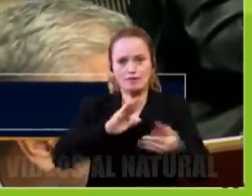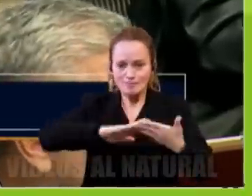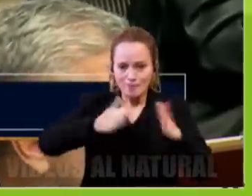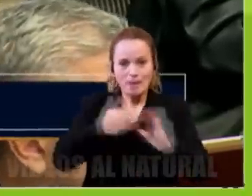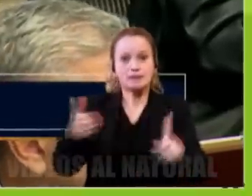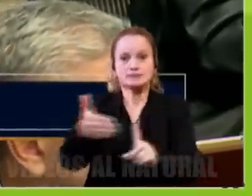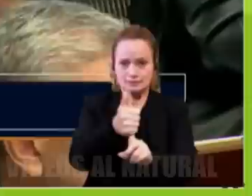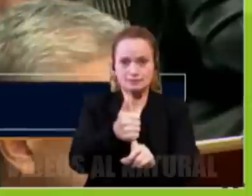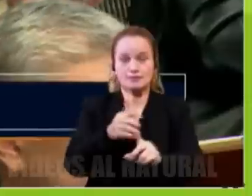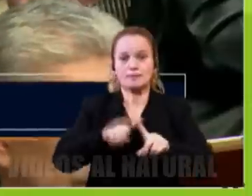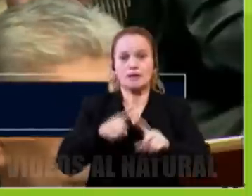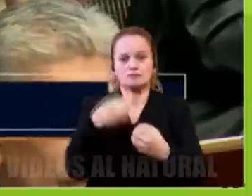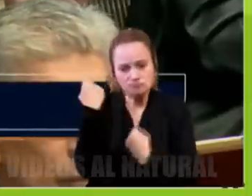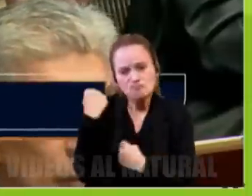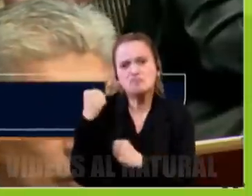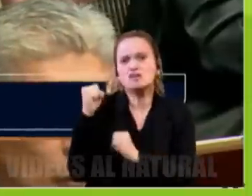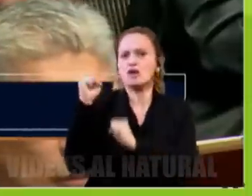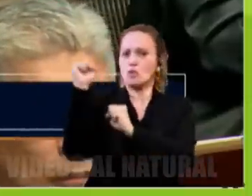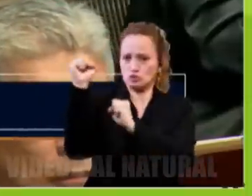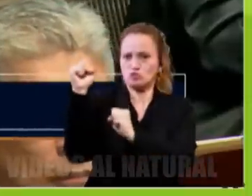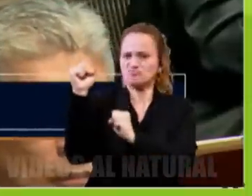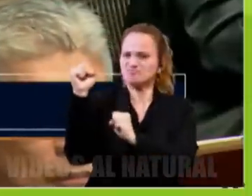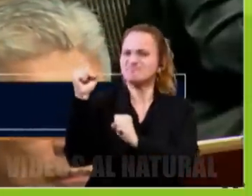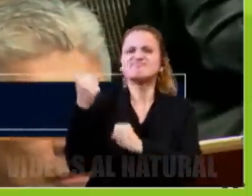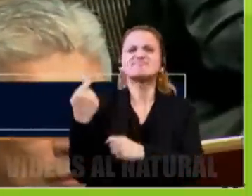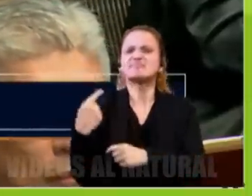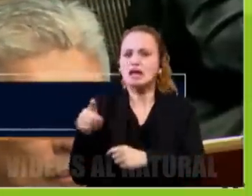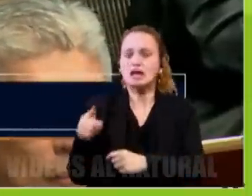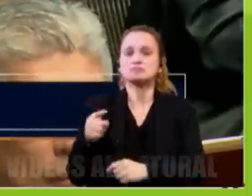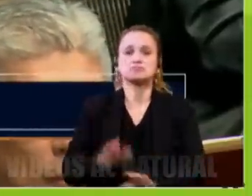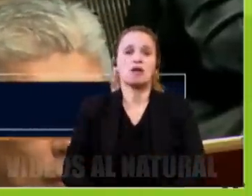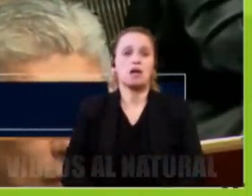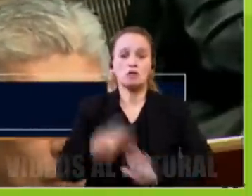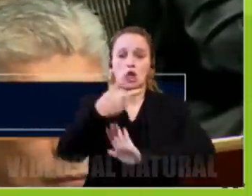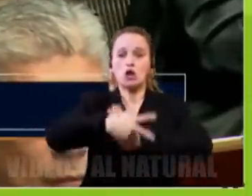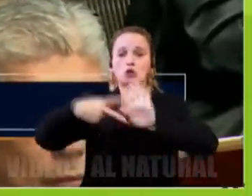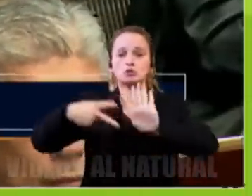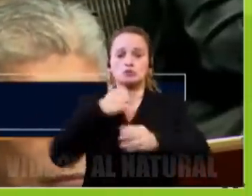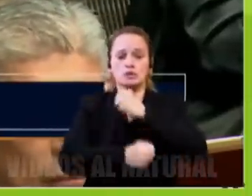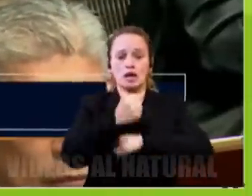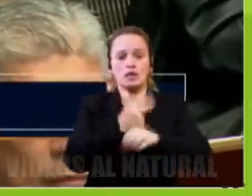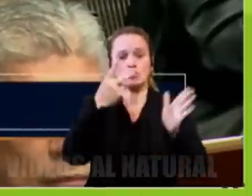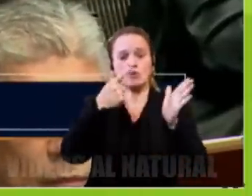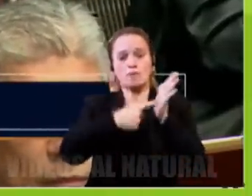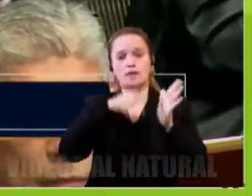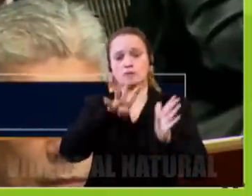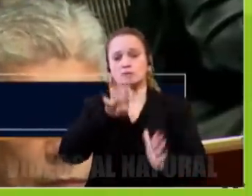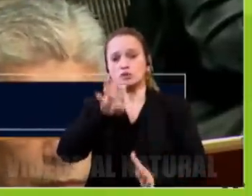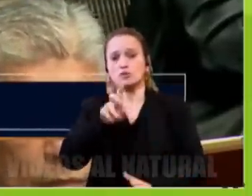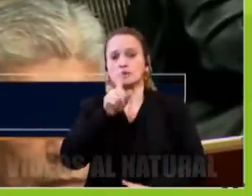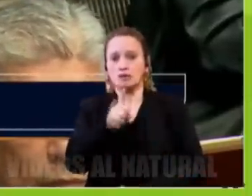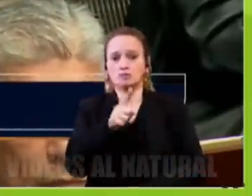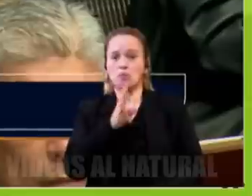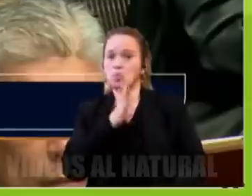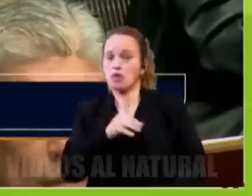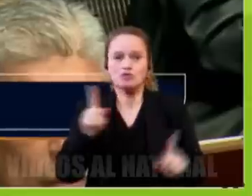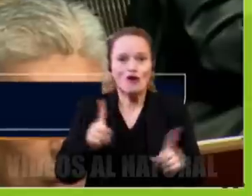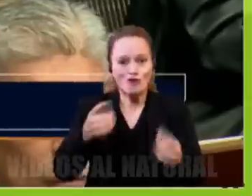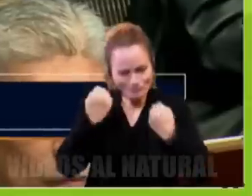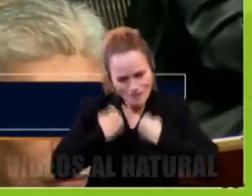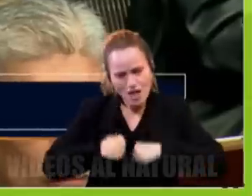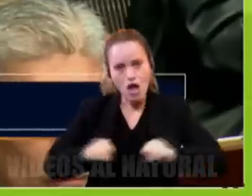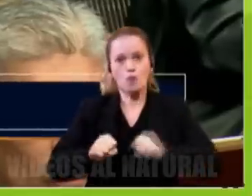consolidarla. Pero la revolución no es simplemente desconocer la Constitución del 91, que con tanto esfuerzo